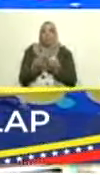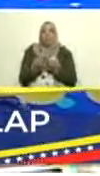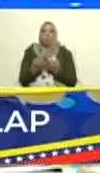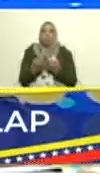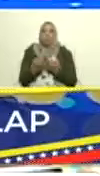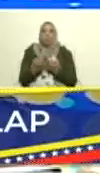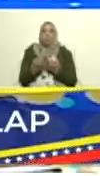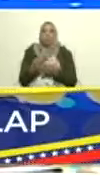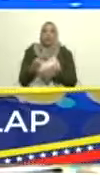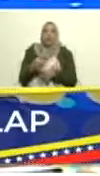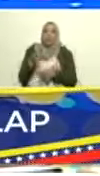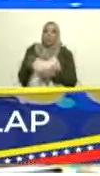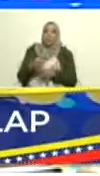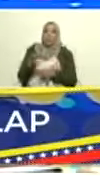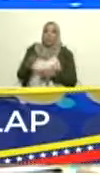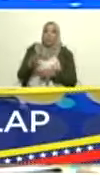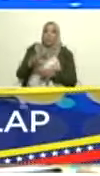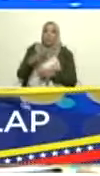Siempre